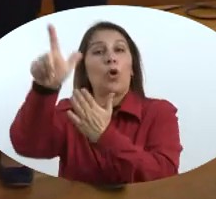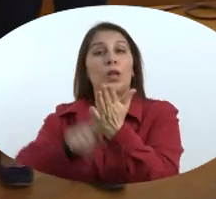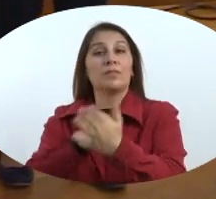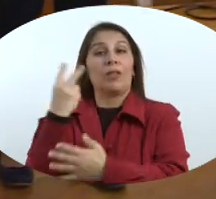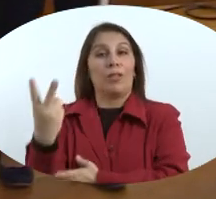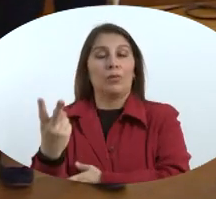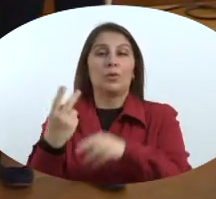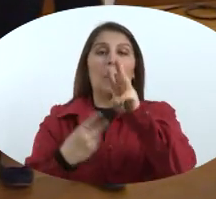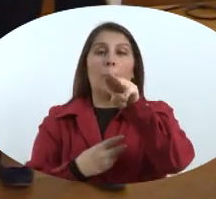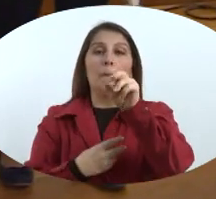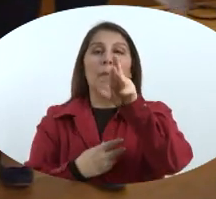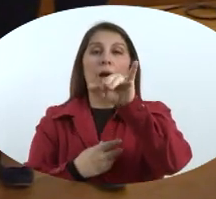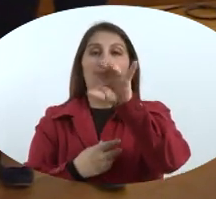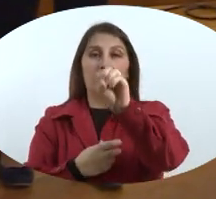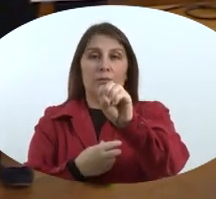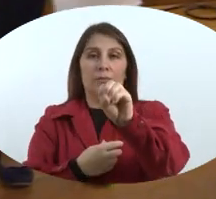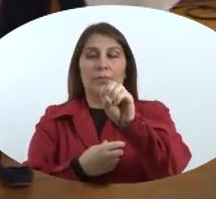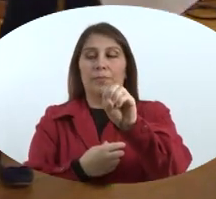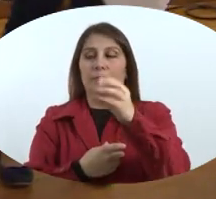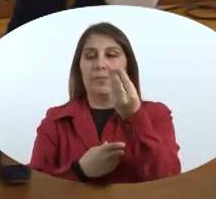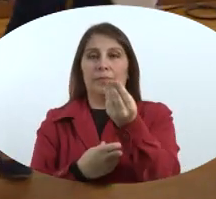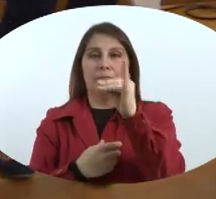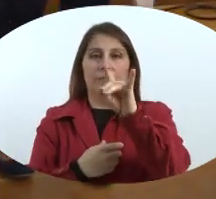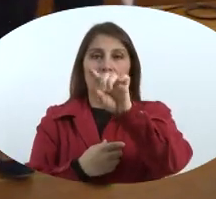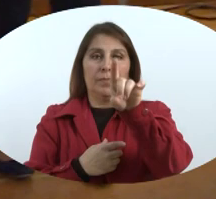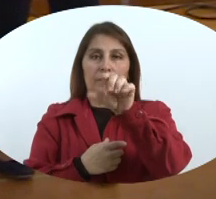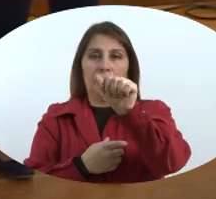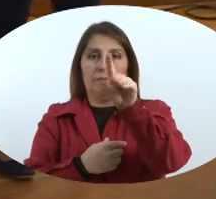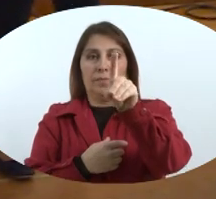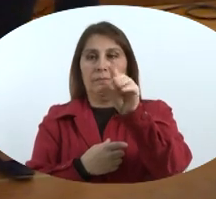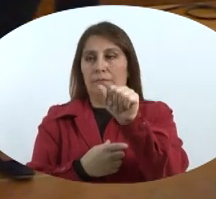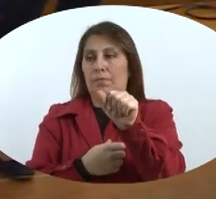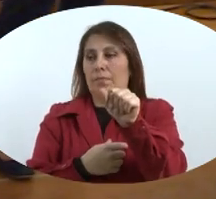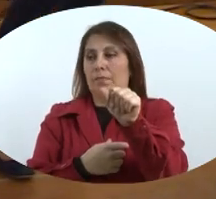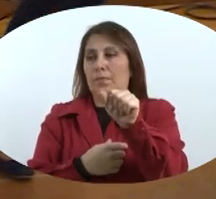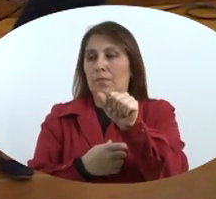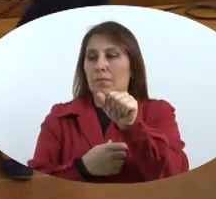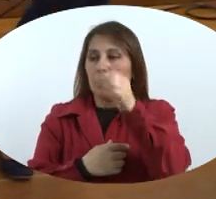acompañará mario que salga como moderador les permite